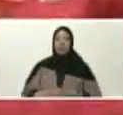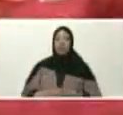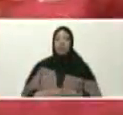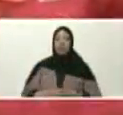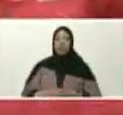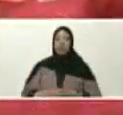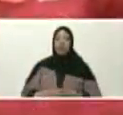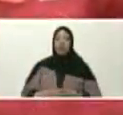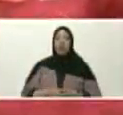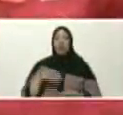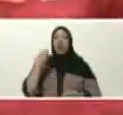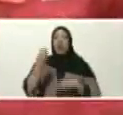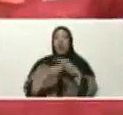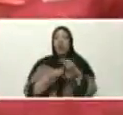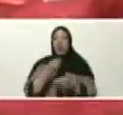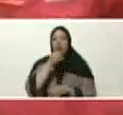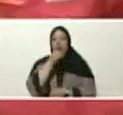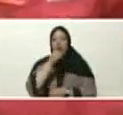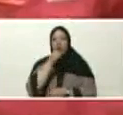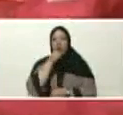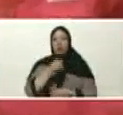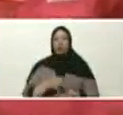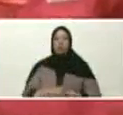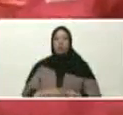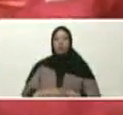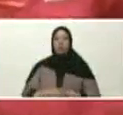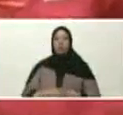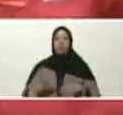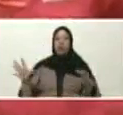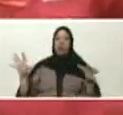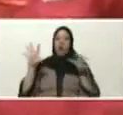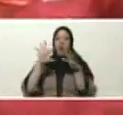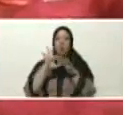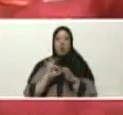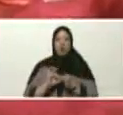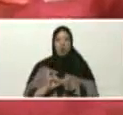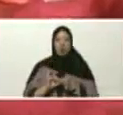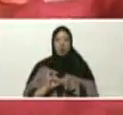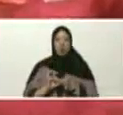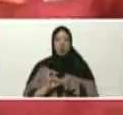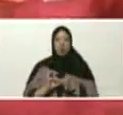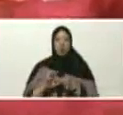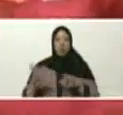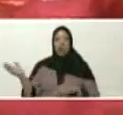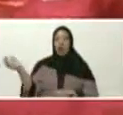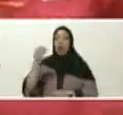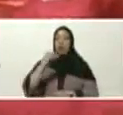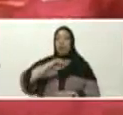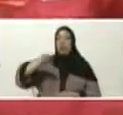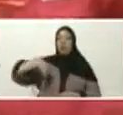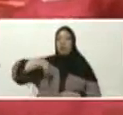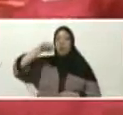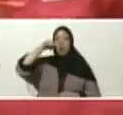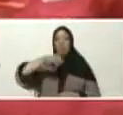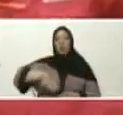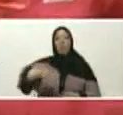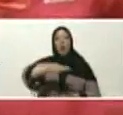a organizar, a unir y a sumar a nuestro pueblo